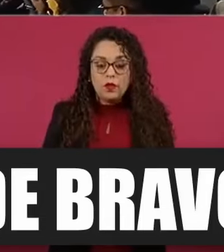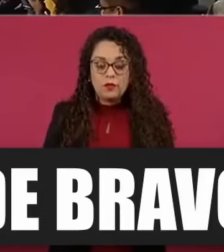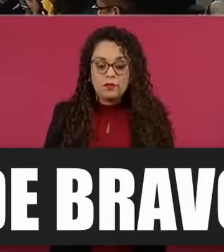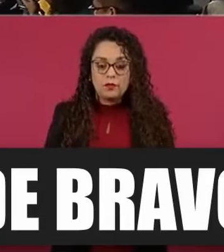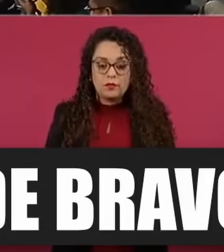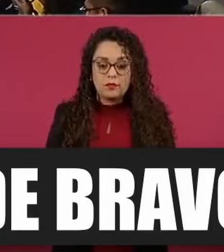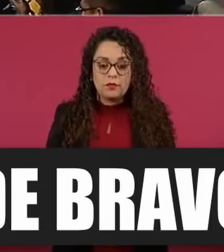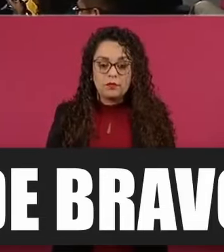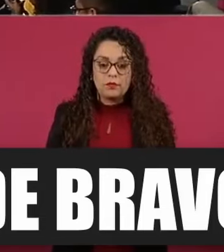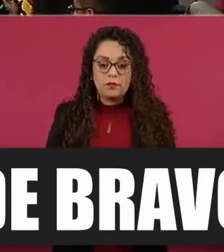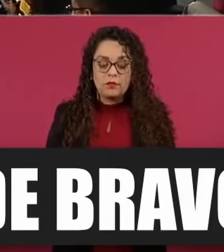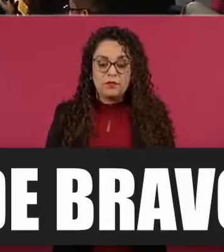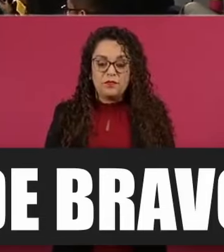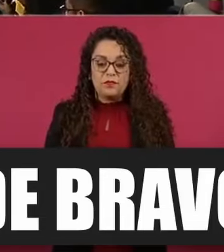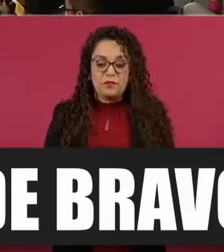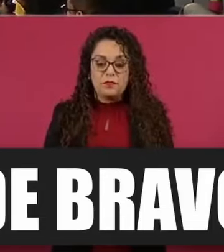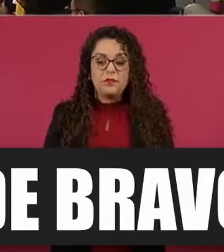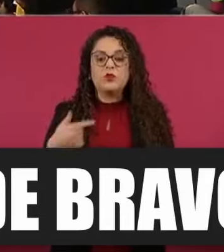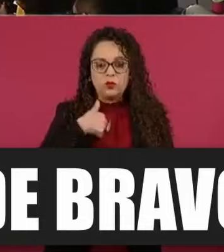Ojalá y me digan, no es cierto.